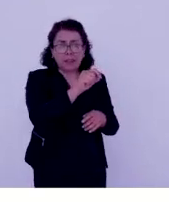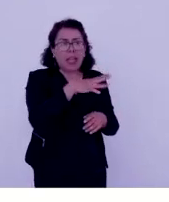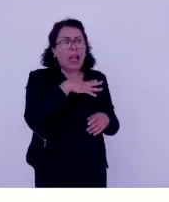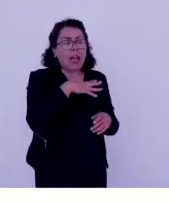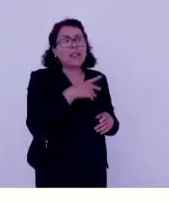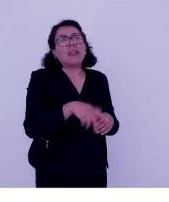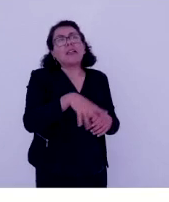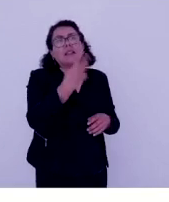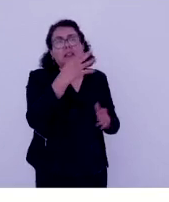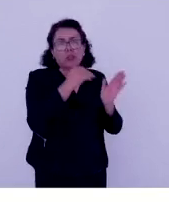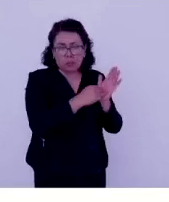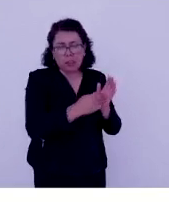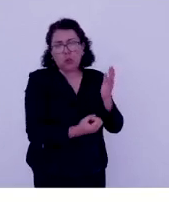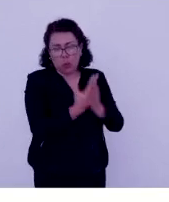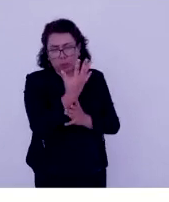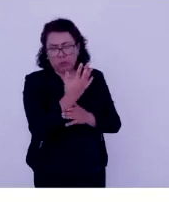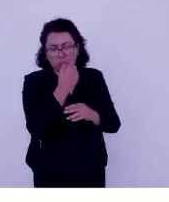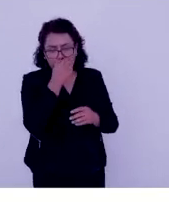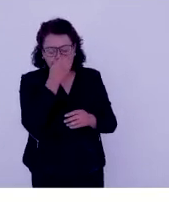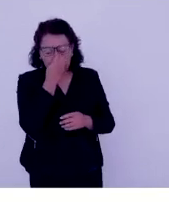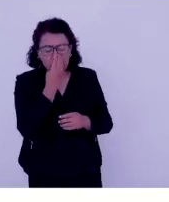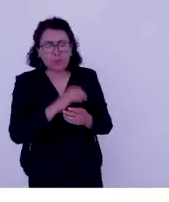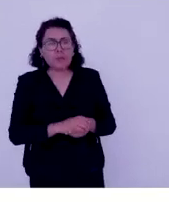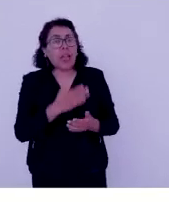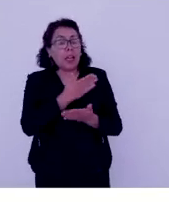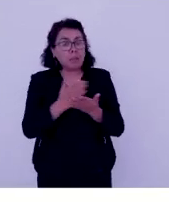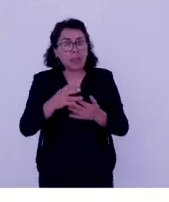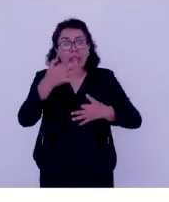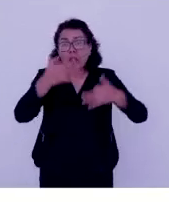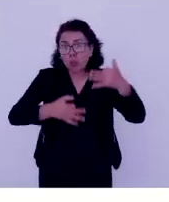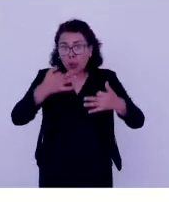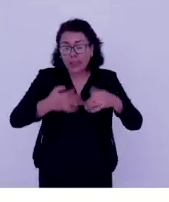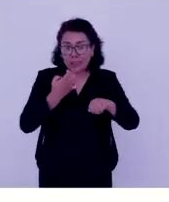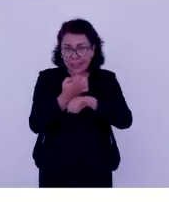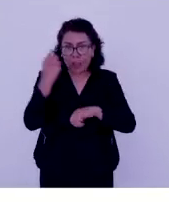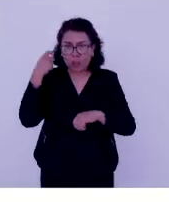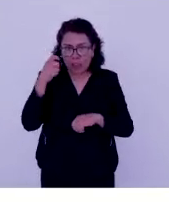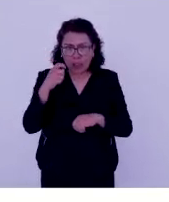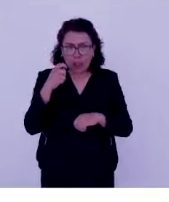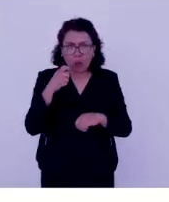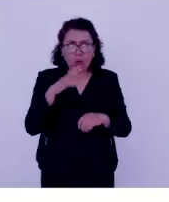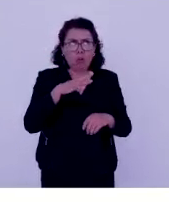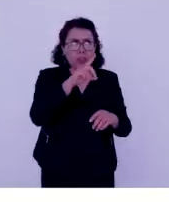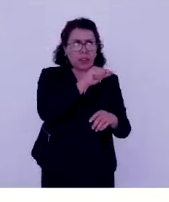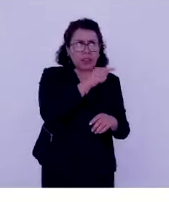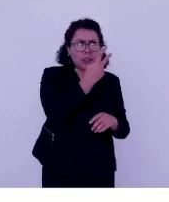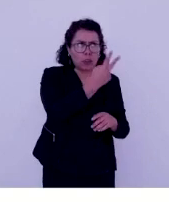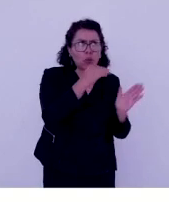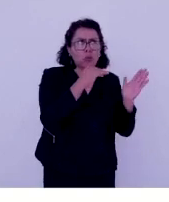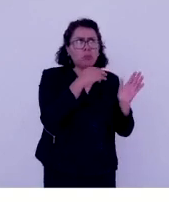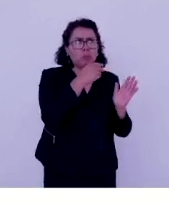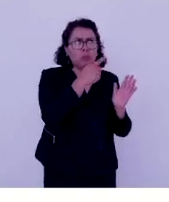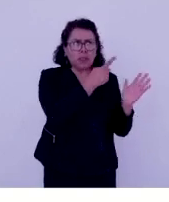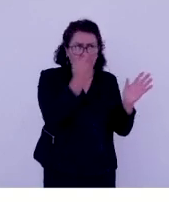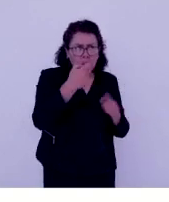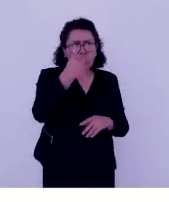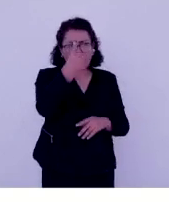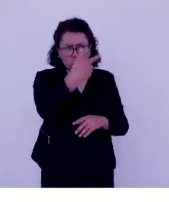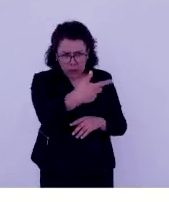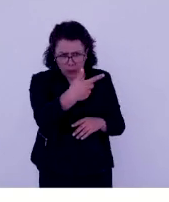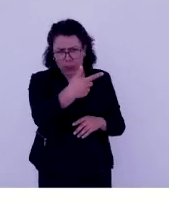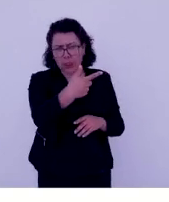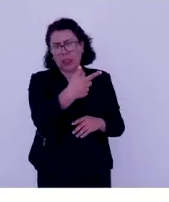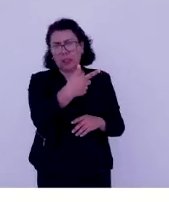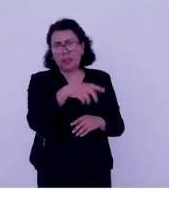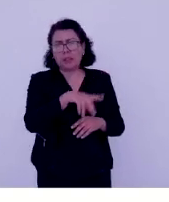nuevos en el periodo que informo los jueces del Estado de Querétaro conocieron de 72,17 asuntos